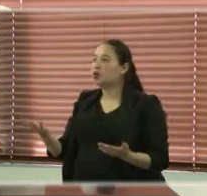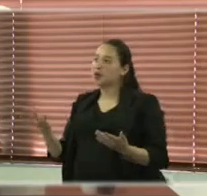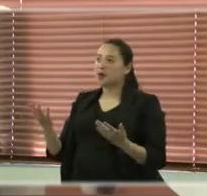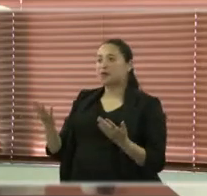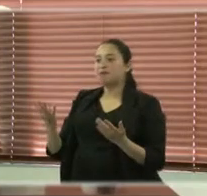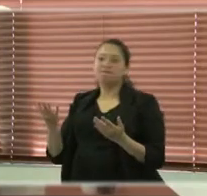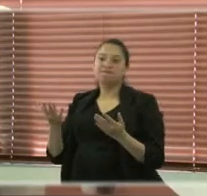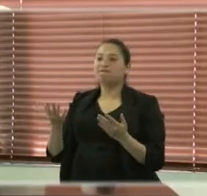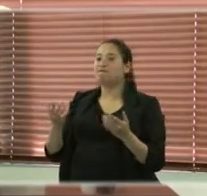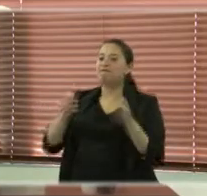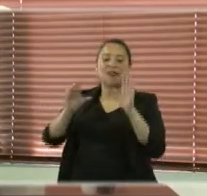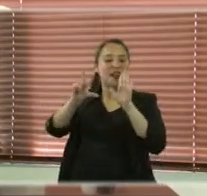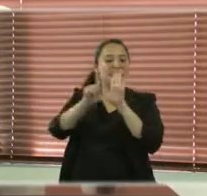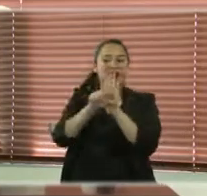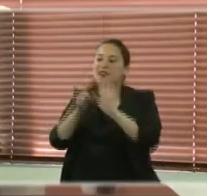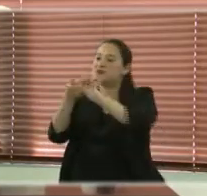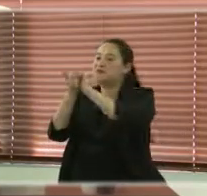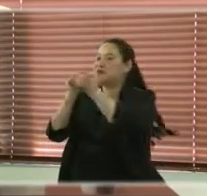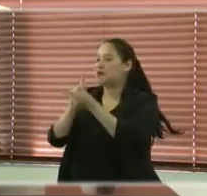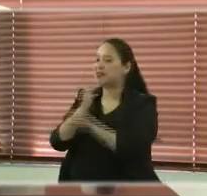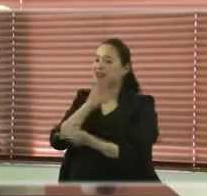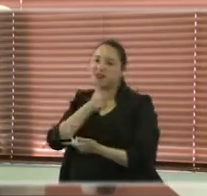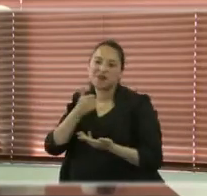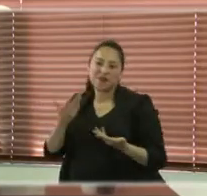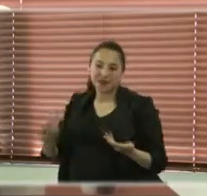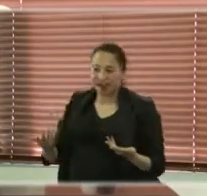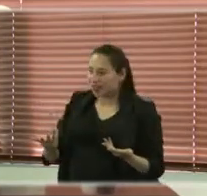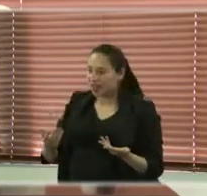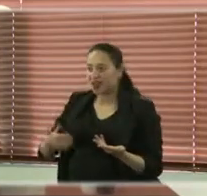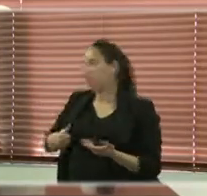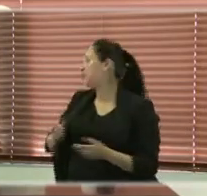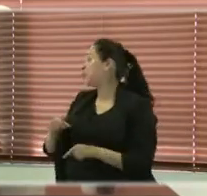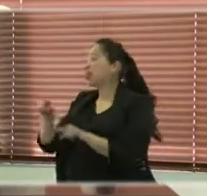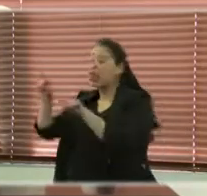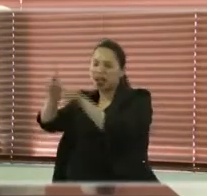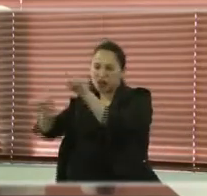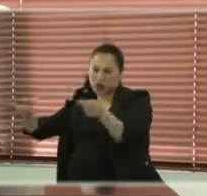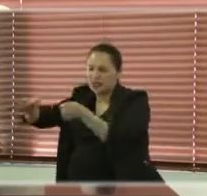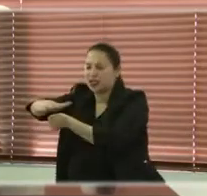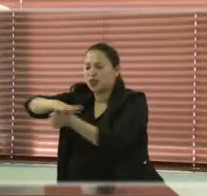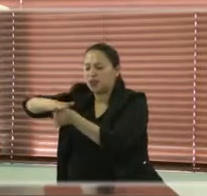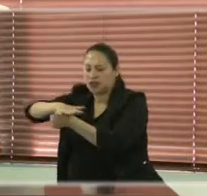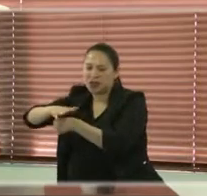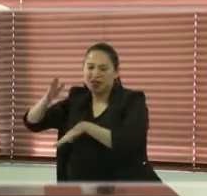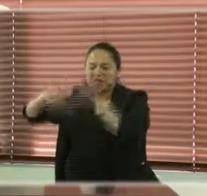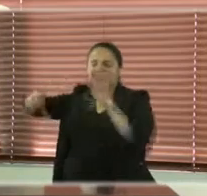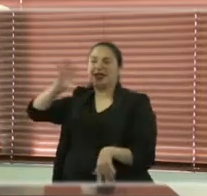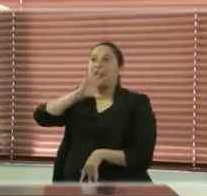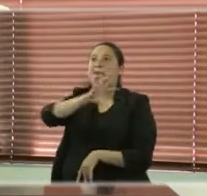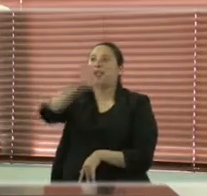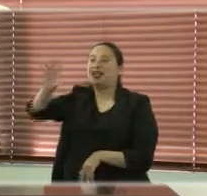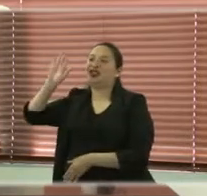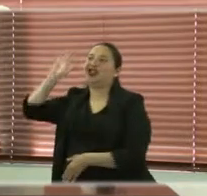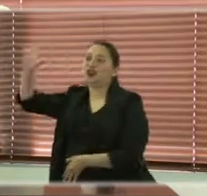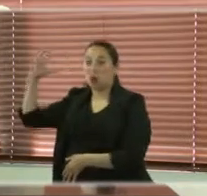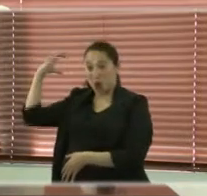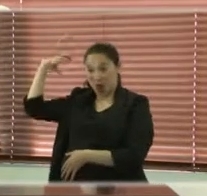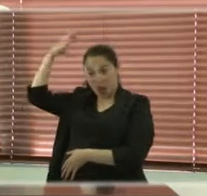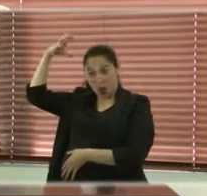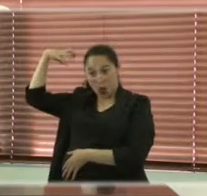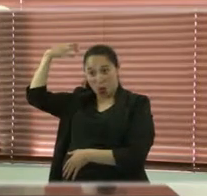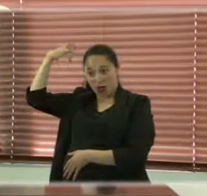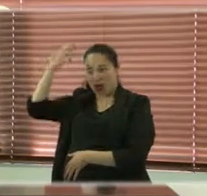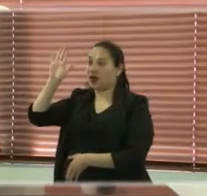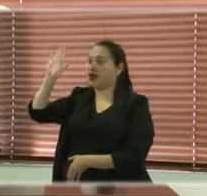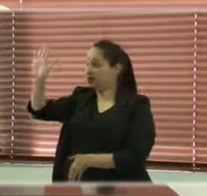algunos en algunos casos sobre todo diría yo que en los países europeos de